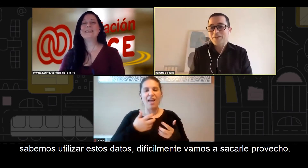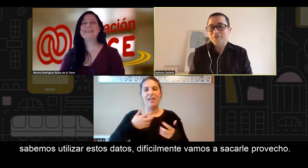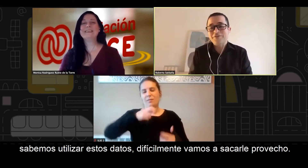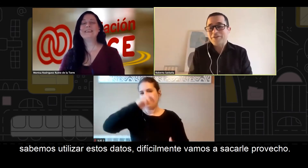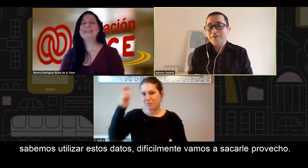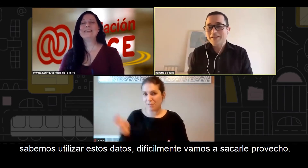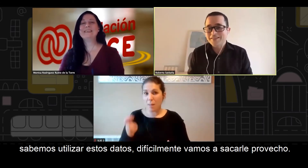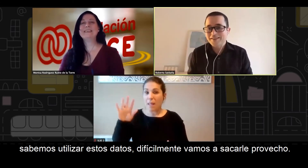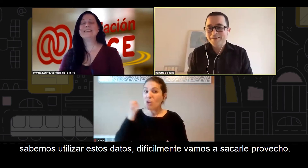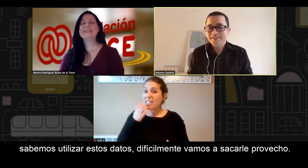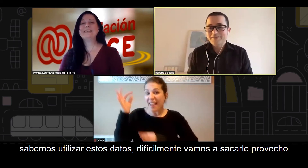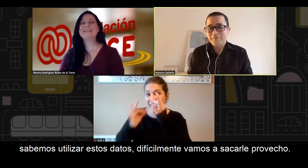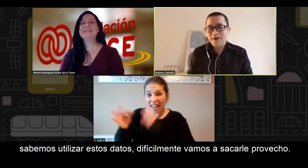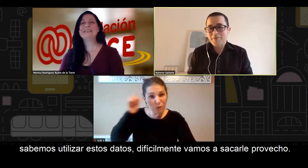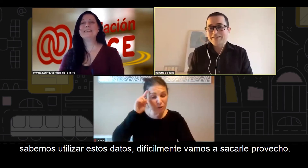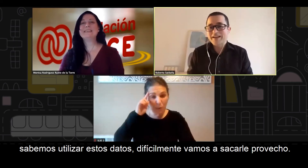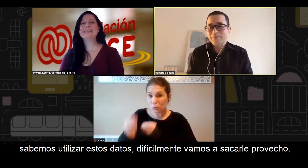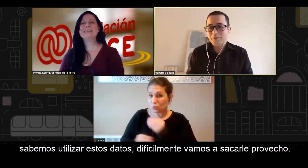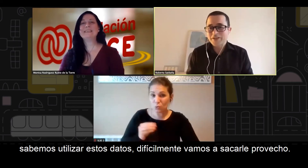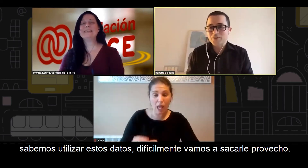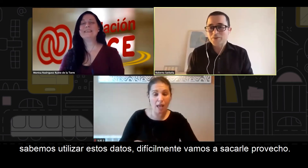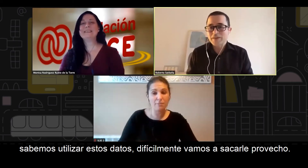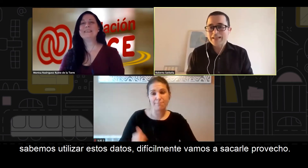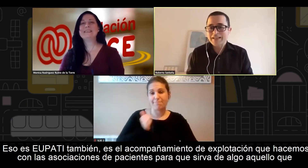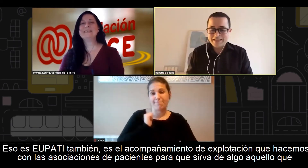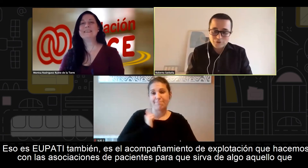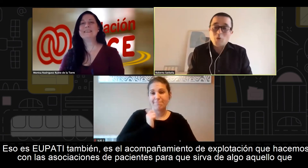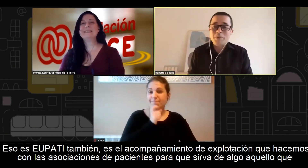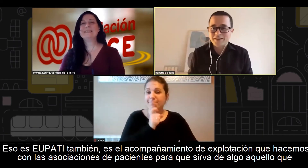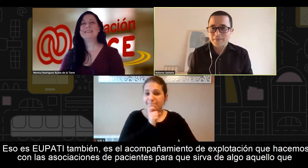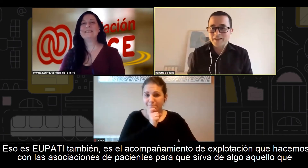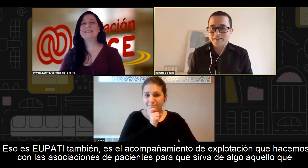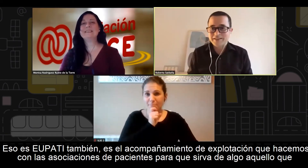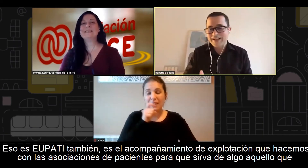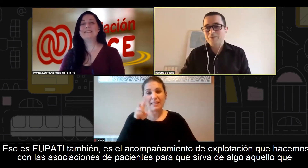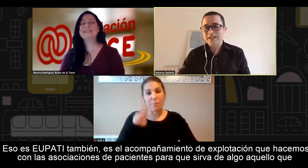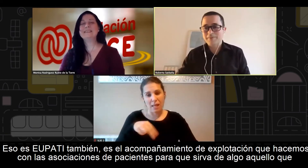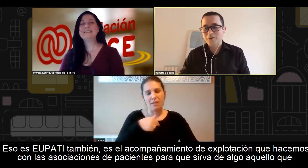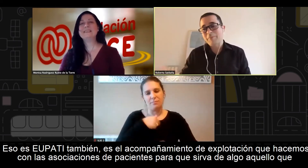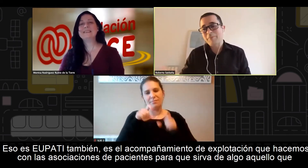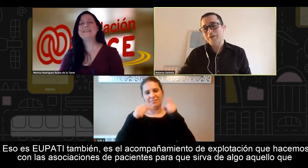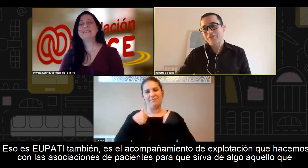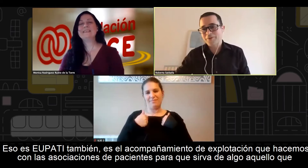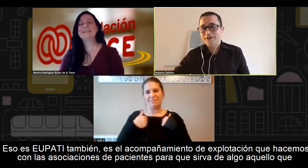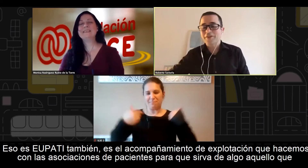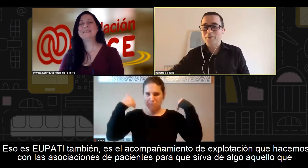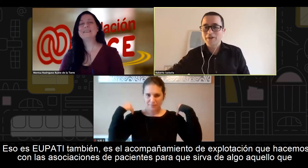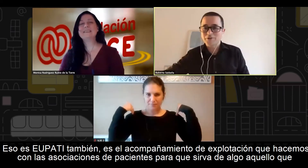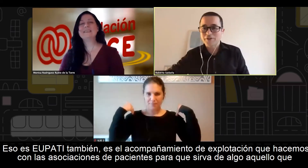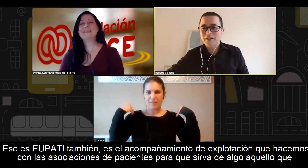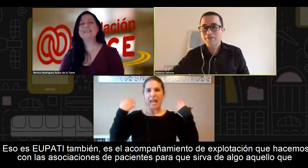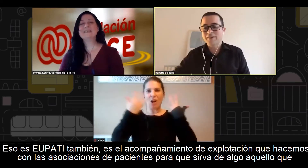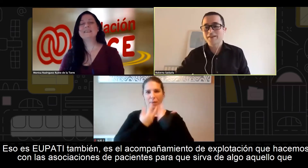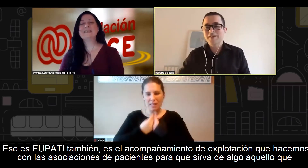datos, difícilmente vamos a poder sacarle provecho. Y eso es UPATE también. Ese es el acompañamiento de explotación que hacemos con las